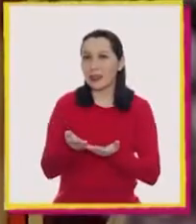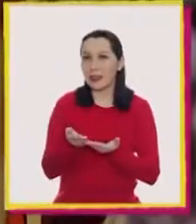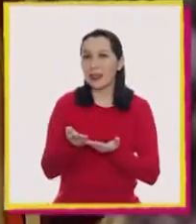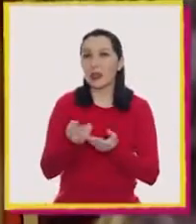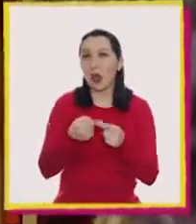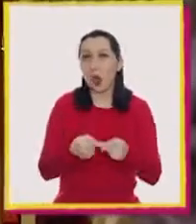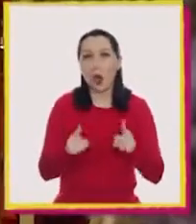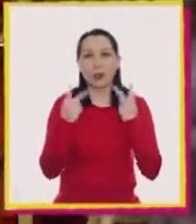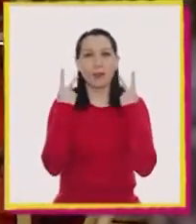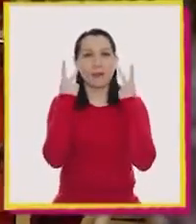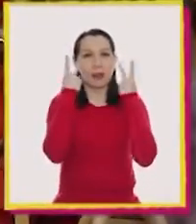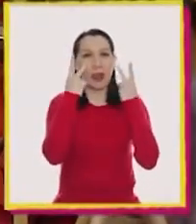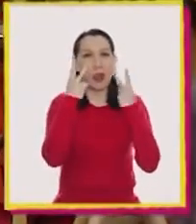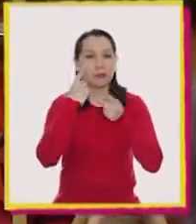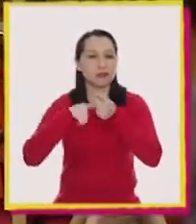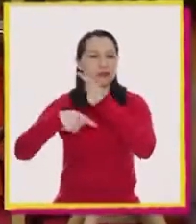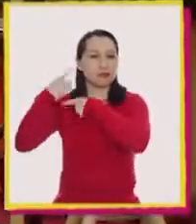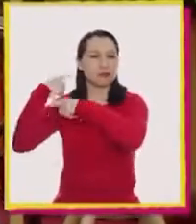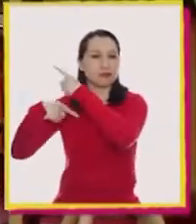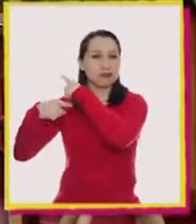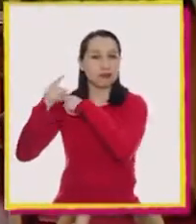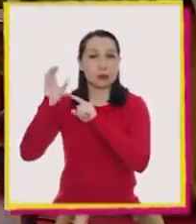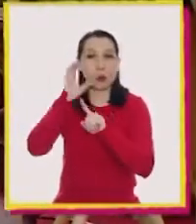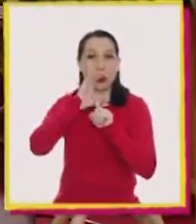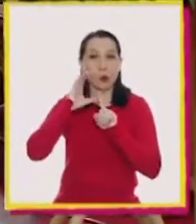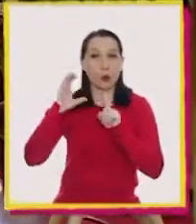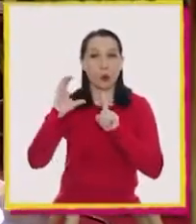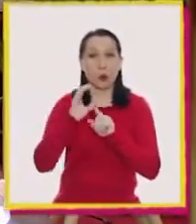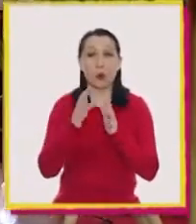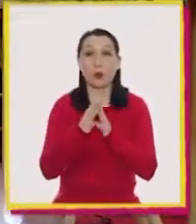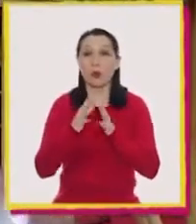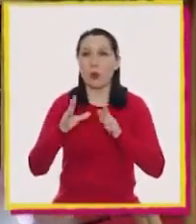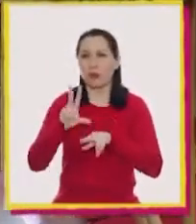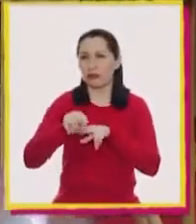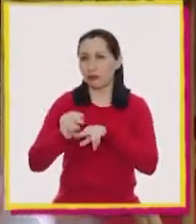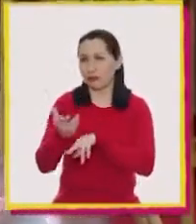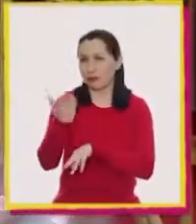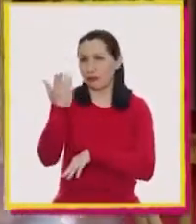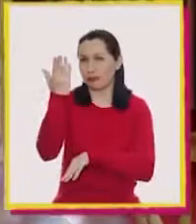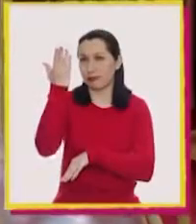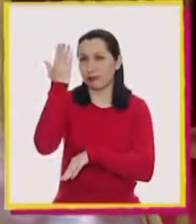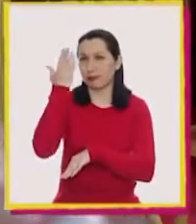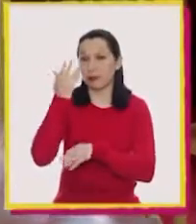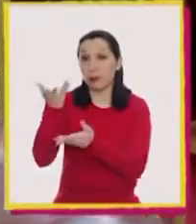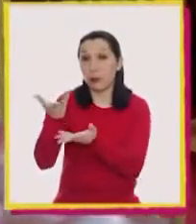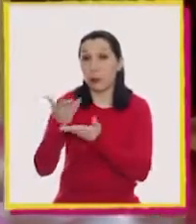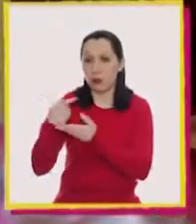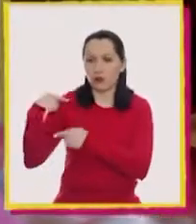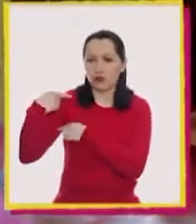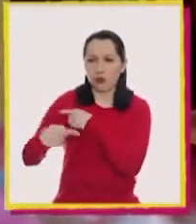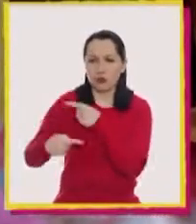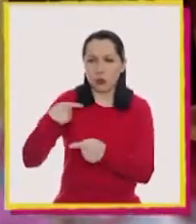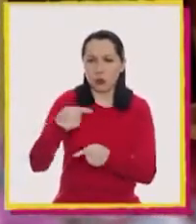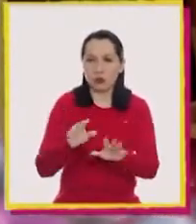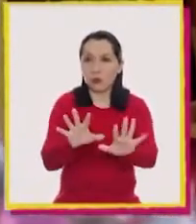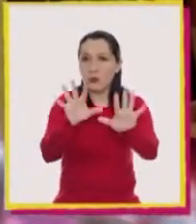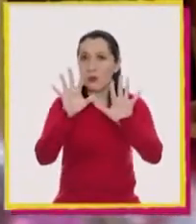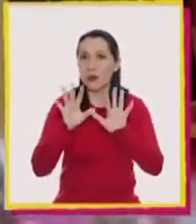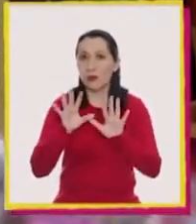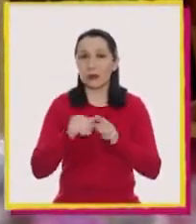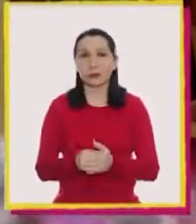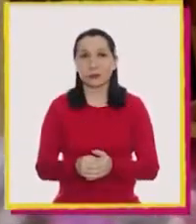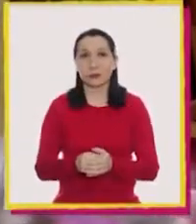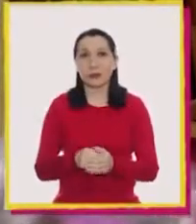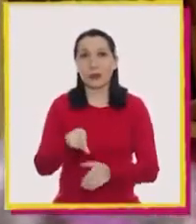invitar a hacer otro viaje en el tiempo a una cultura muy antigua que nos dejó un legado